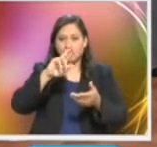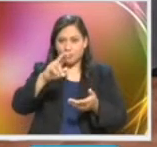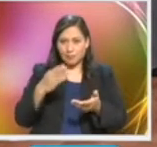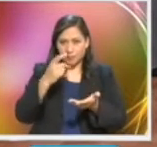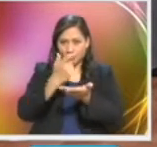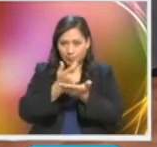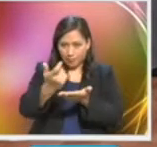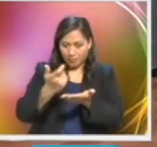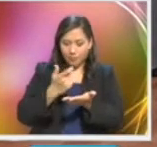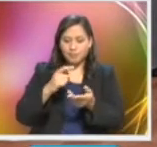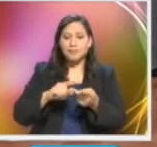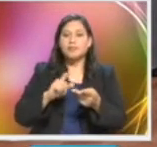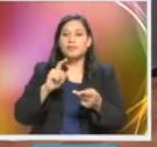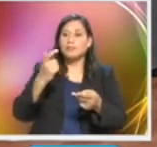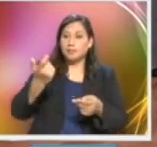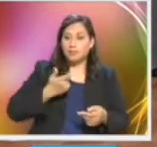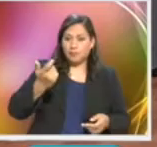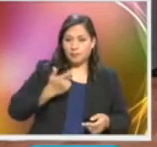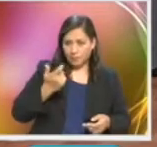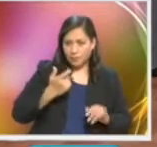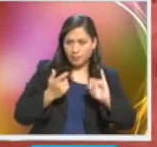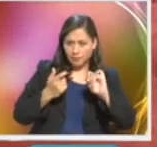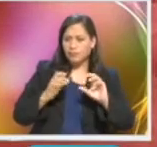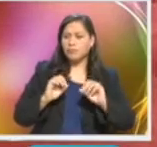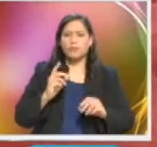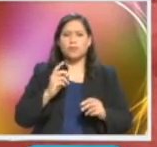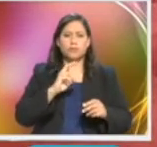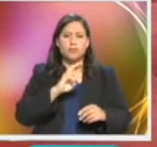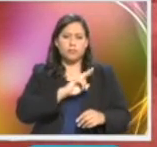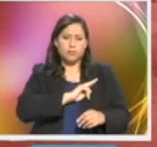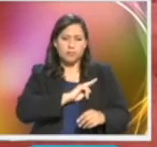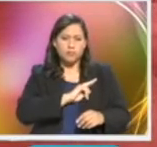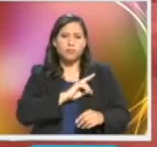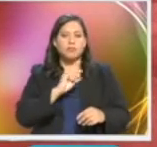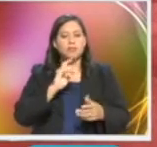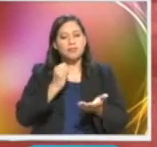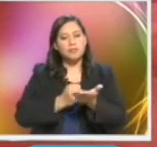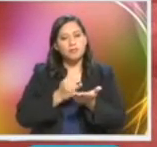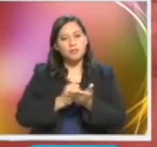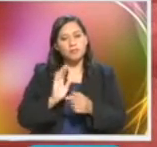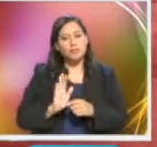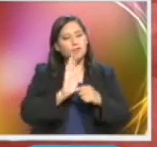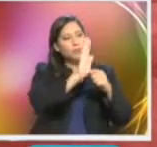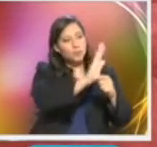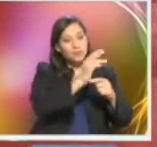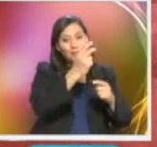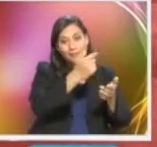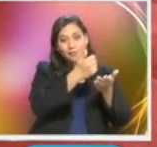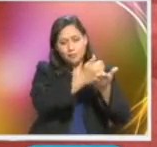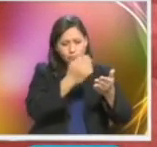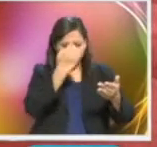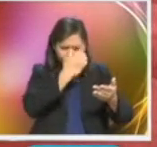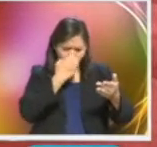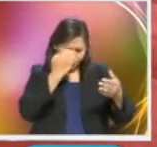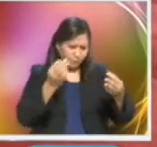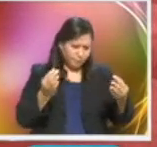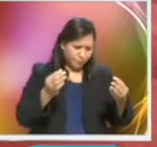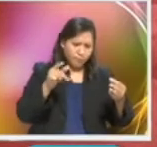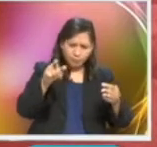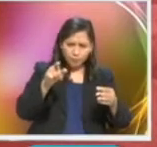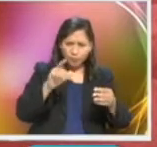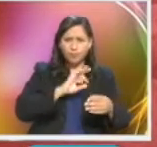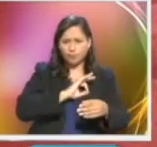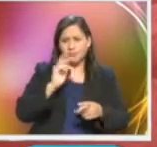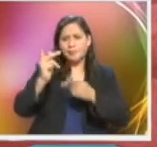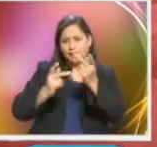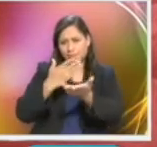eres asalariado y si no eres asalariado, pues tu declaración de impuestos, ¿no? Eso te ayuda a que el banco evalúe y vea si eres sujeto